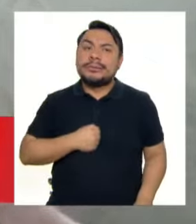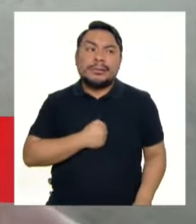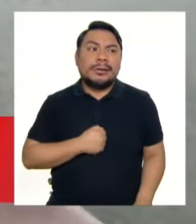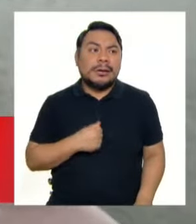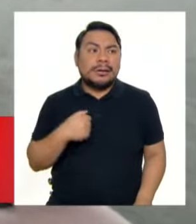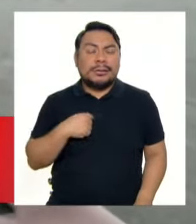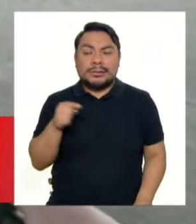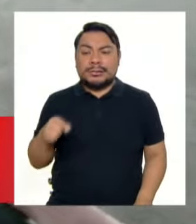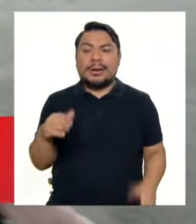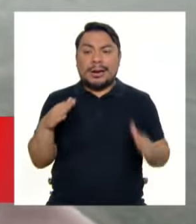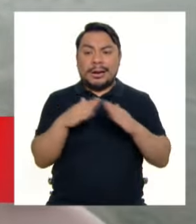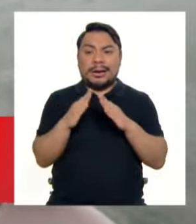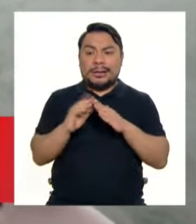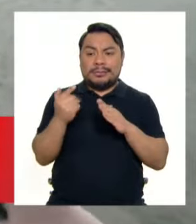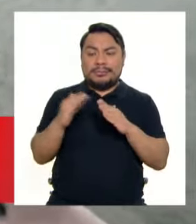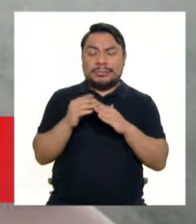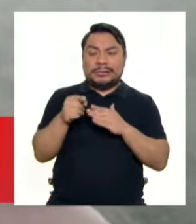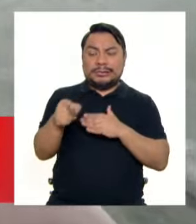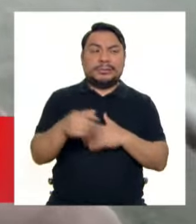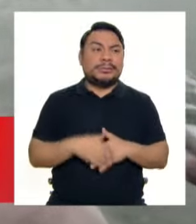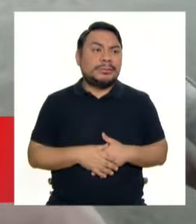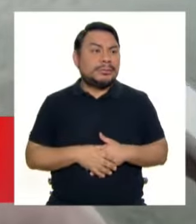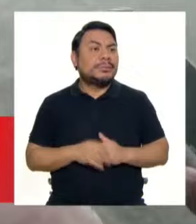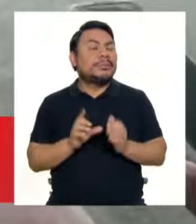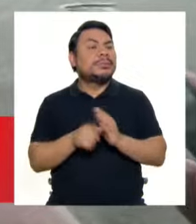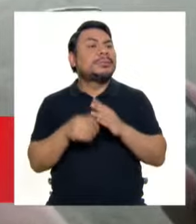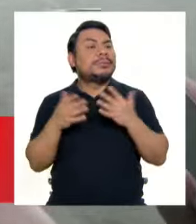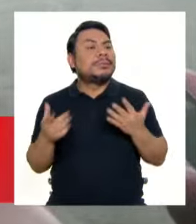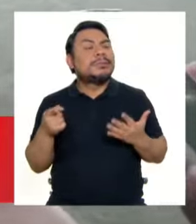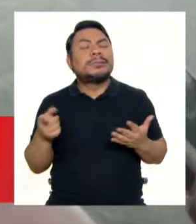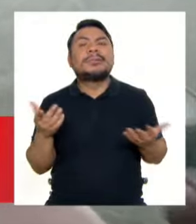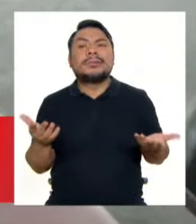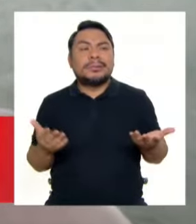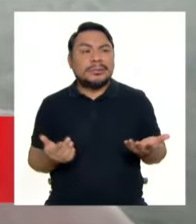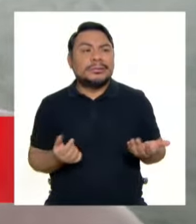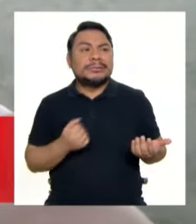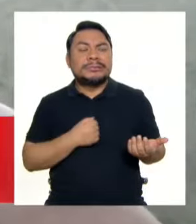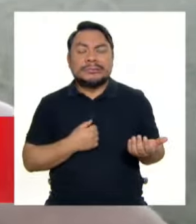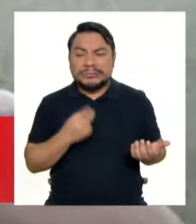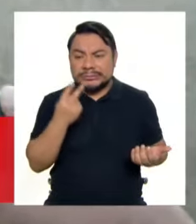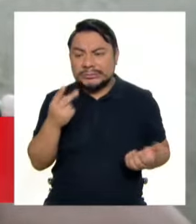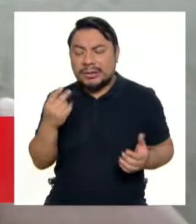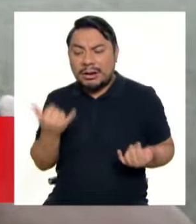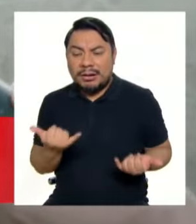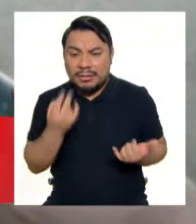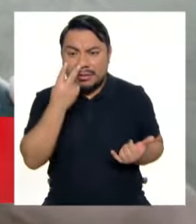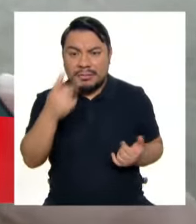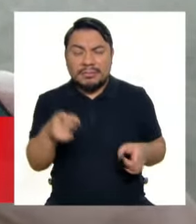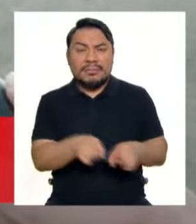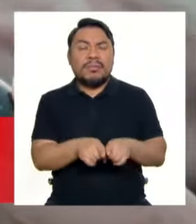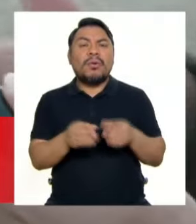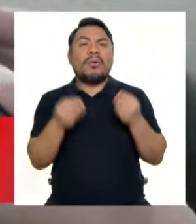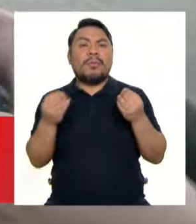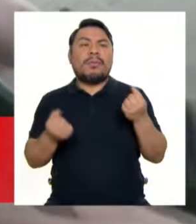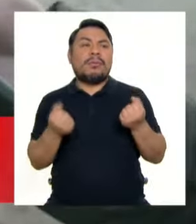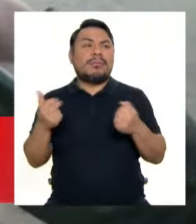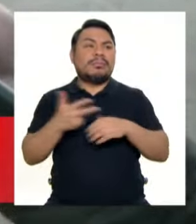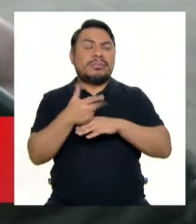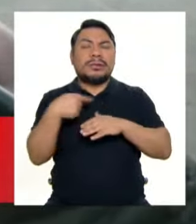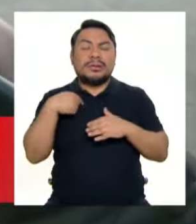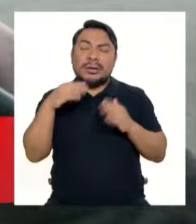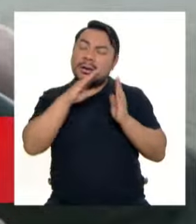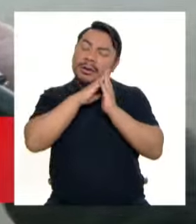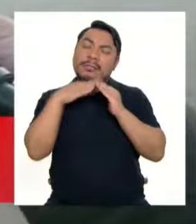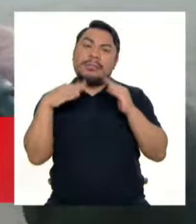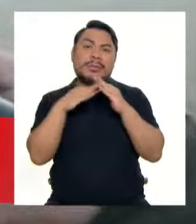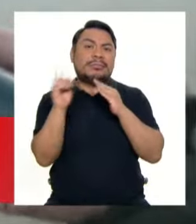estoy en la primera casa que me van a afectar a mí tengo niños tengo tengo hijos y ahorita Mira lo que pasa Anoche noos dorm en